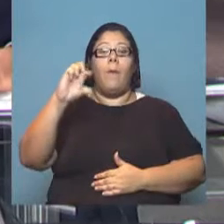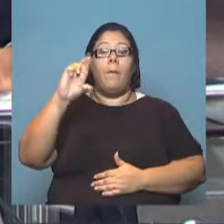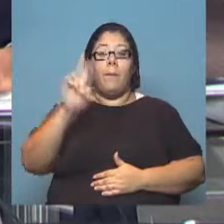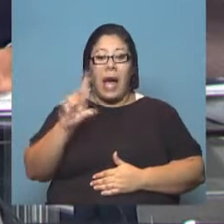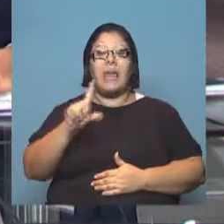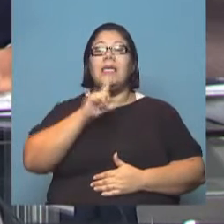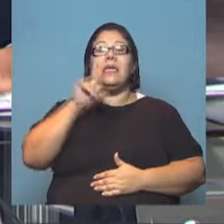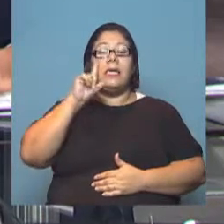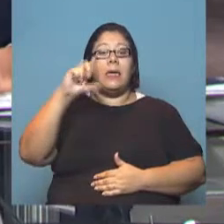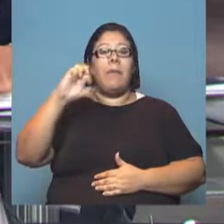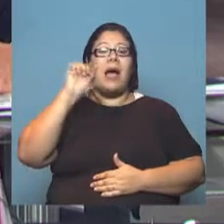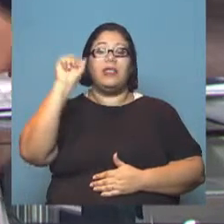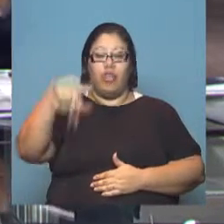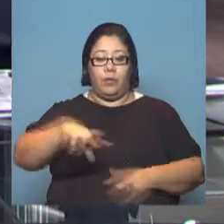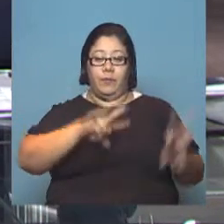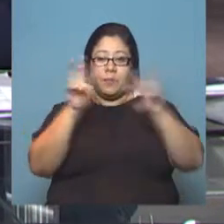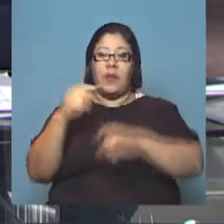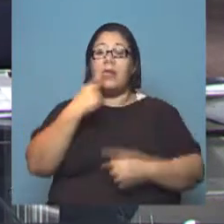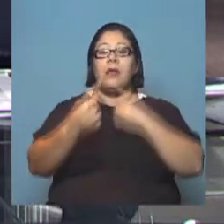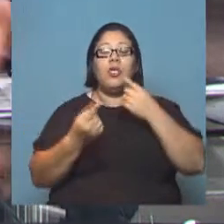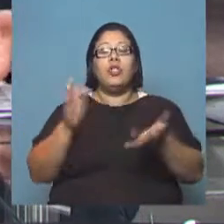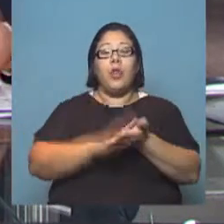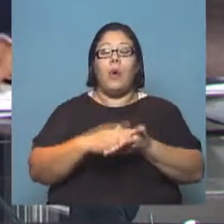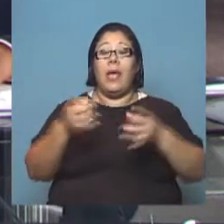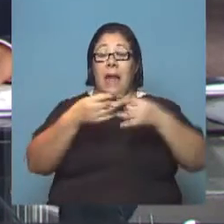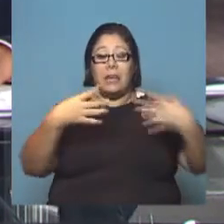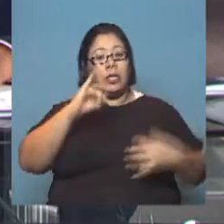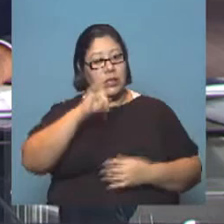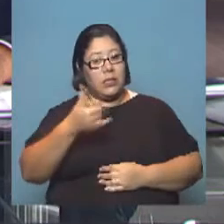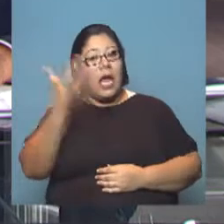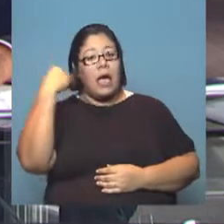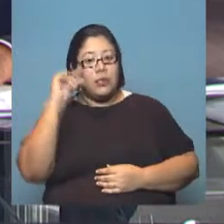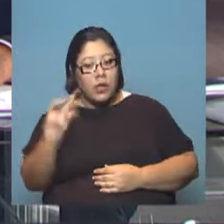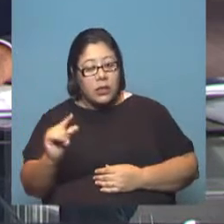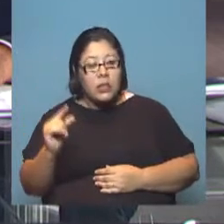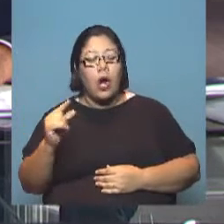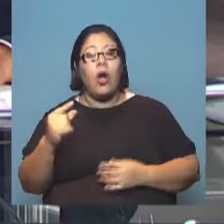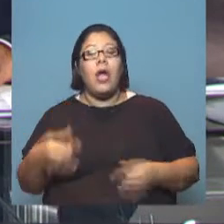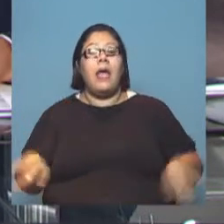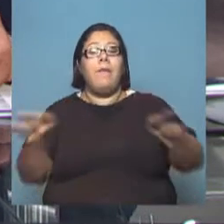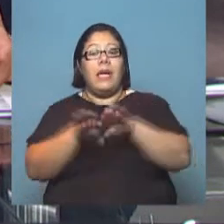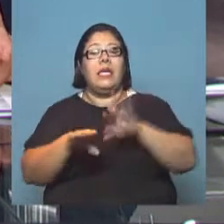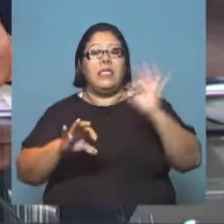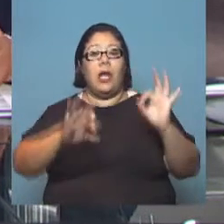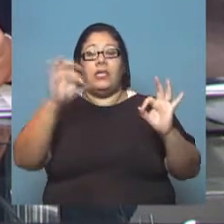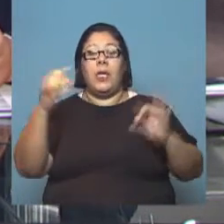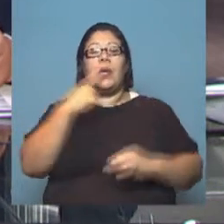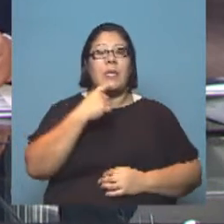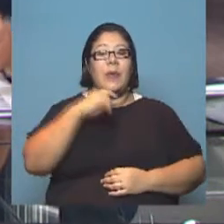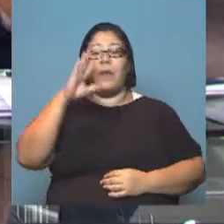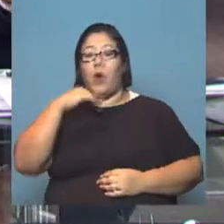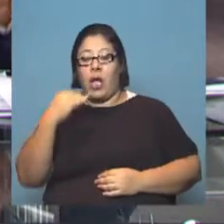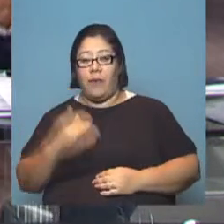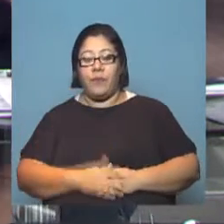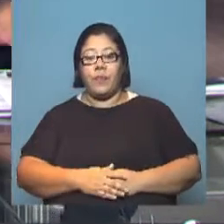Bien, primero testimonio tras el Superclásico, Mariano. Los testimonios. Hace un ratito repasábamos lo que fue este empate 0-0 entre River y Boca en el Estadio